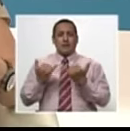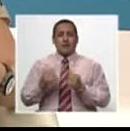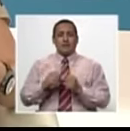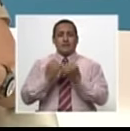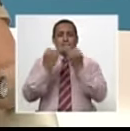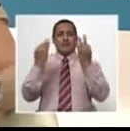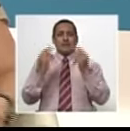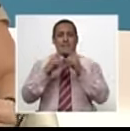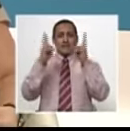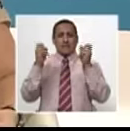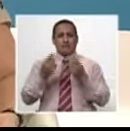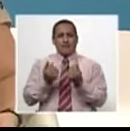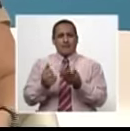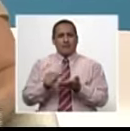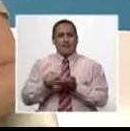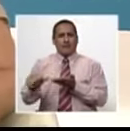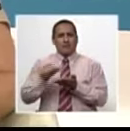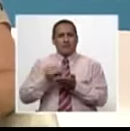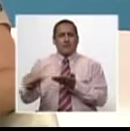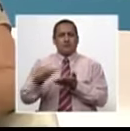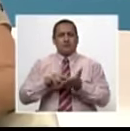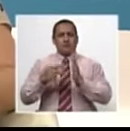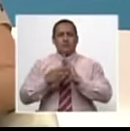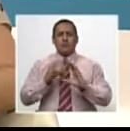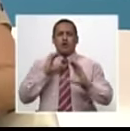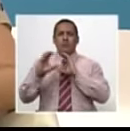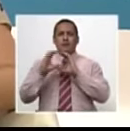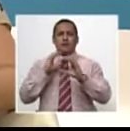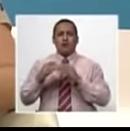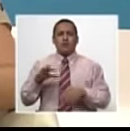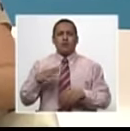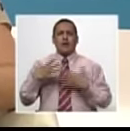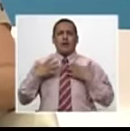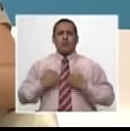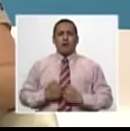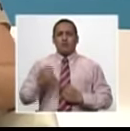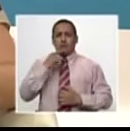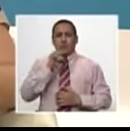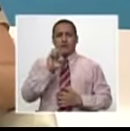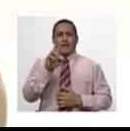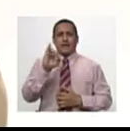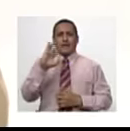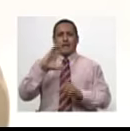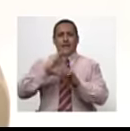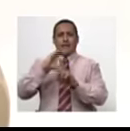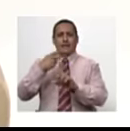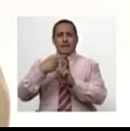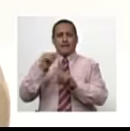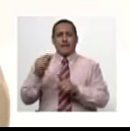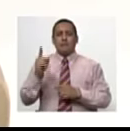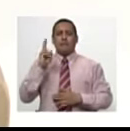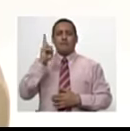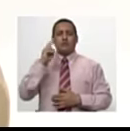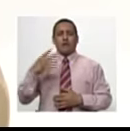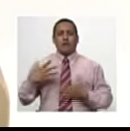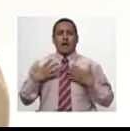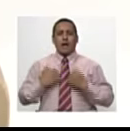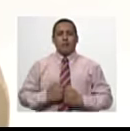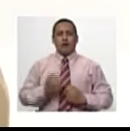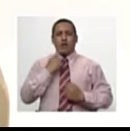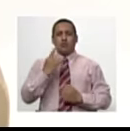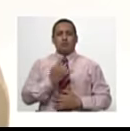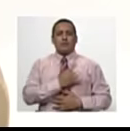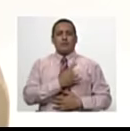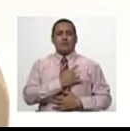todo respecto del gasto que esto significa, vamos a conversar con la doctora Erika García Cobian, docente de la Facultad de Derecho de